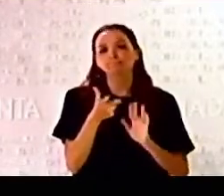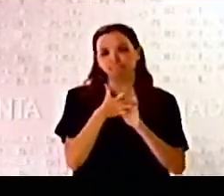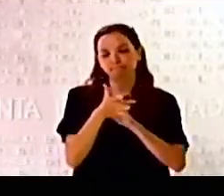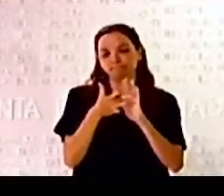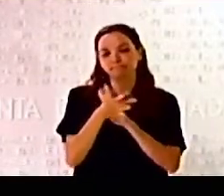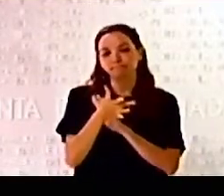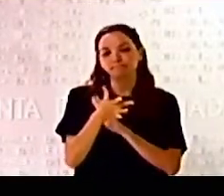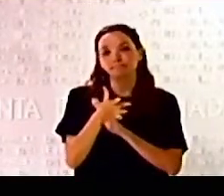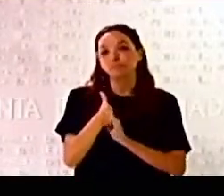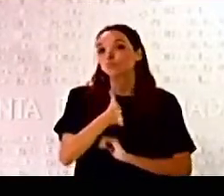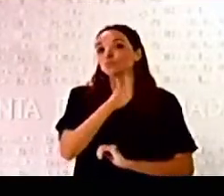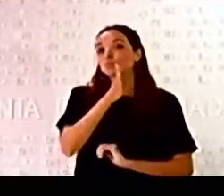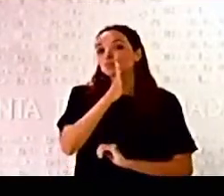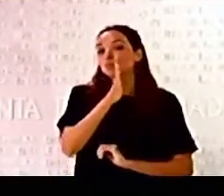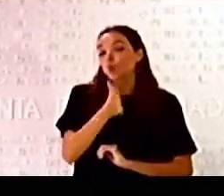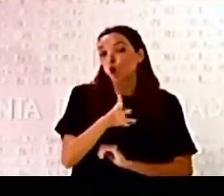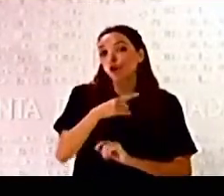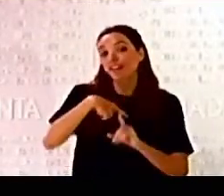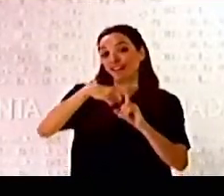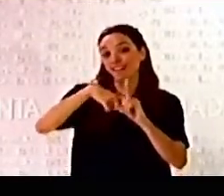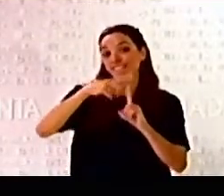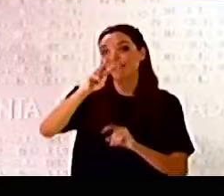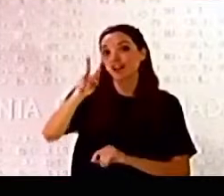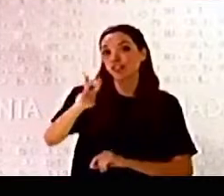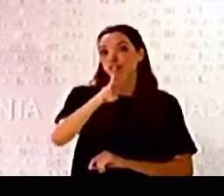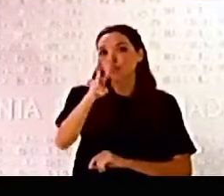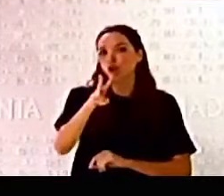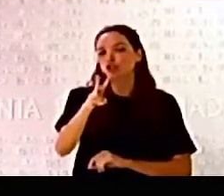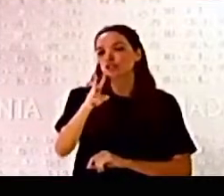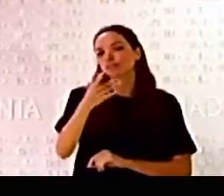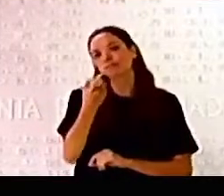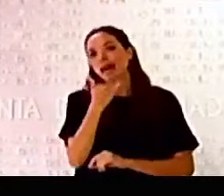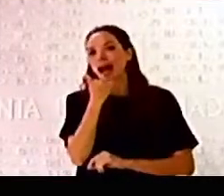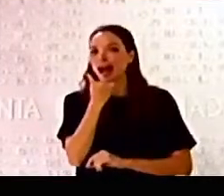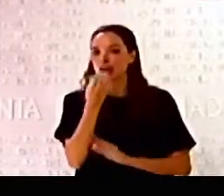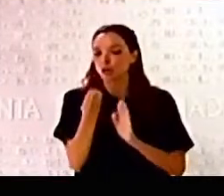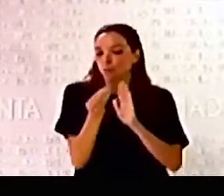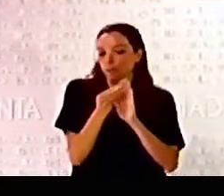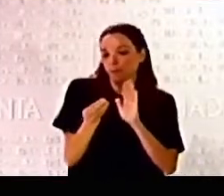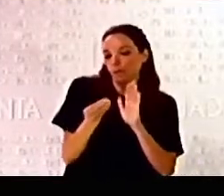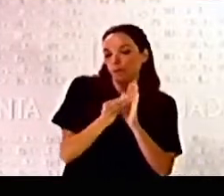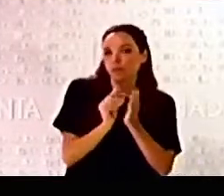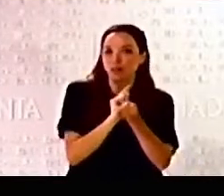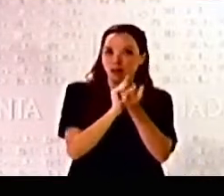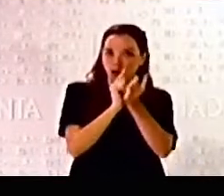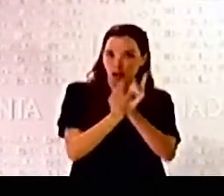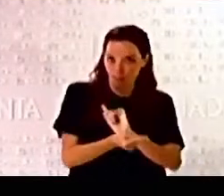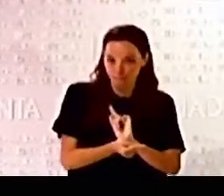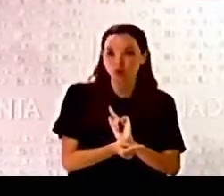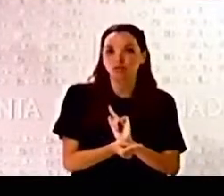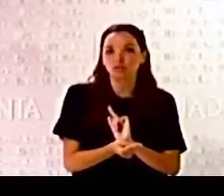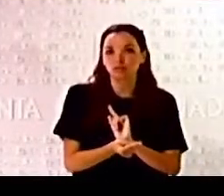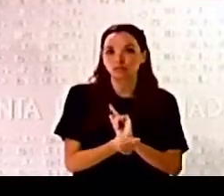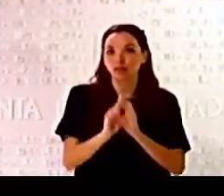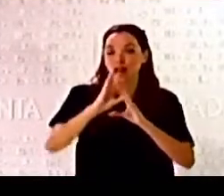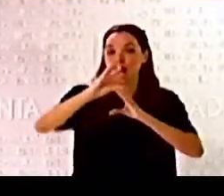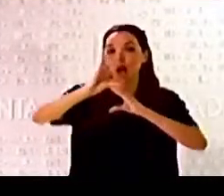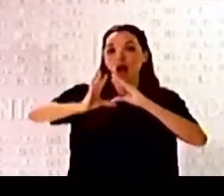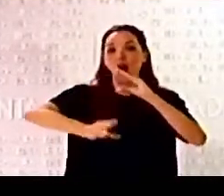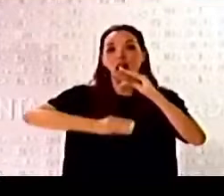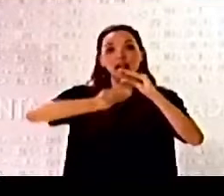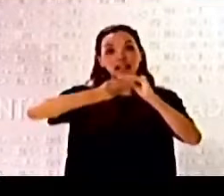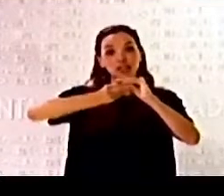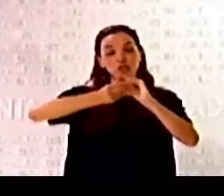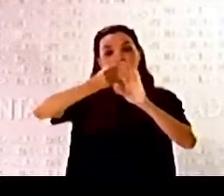Pues es atenuado porque introducimos una serie de modificaciones sobre lo contenido en el anexo que regula las